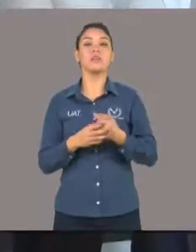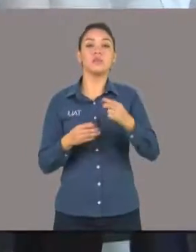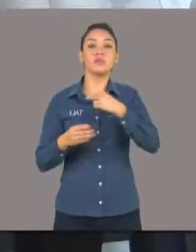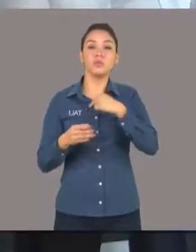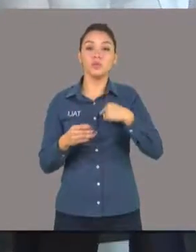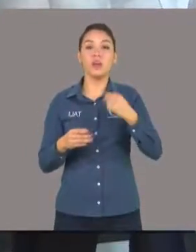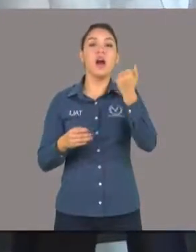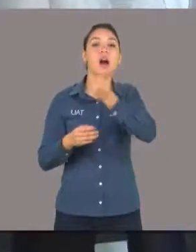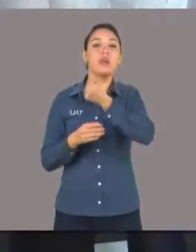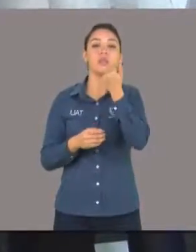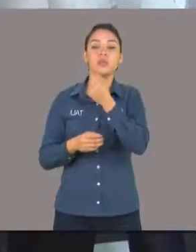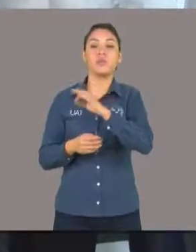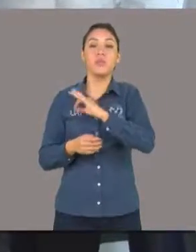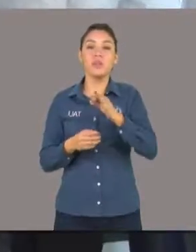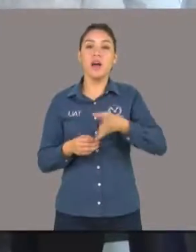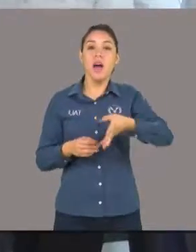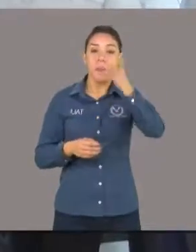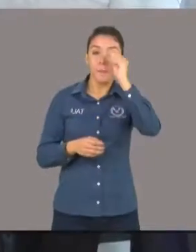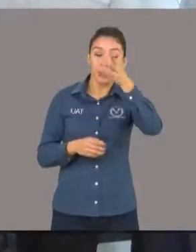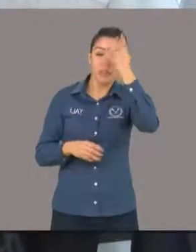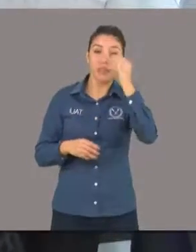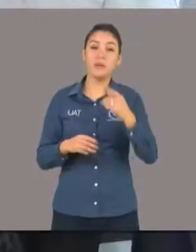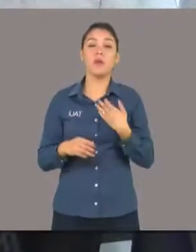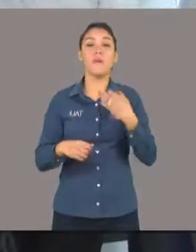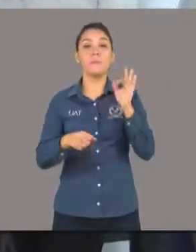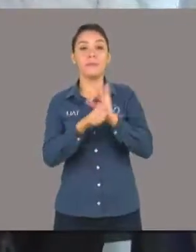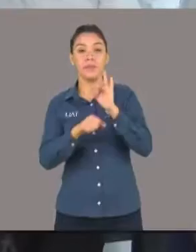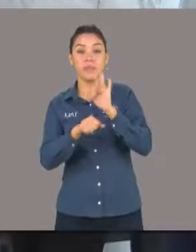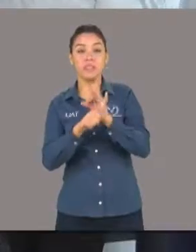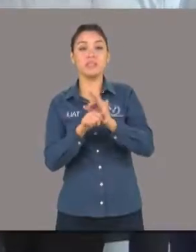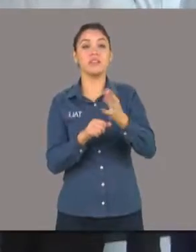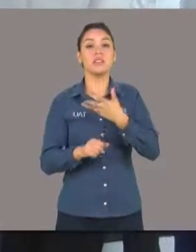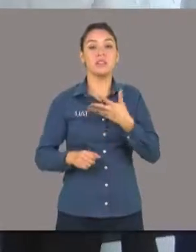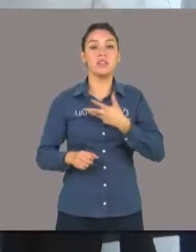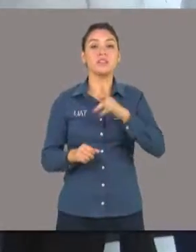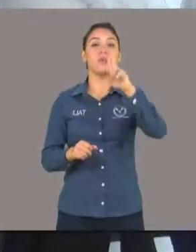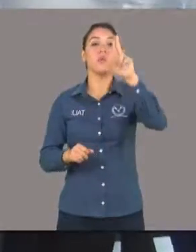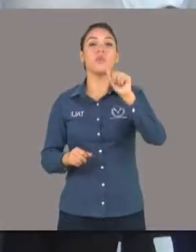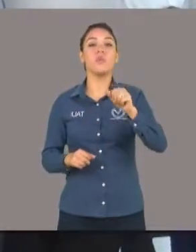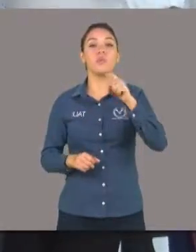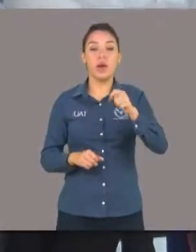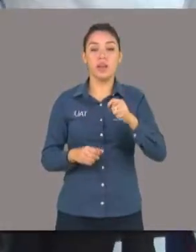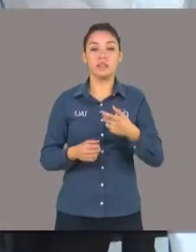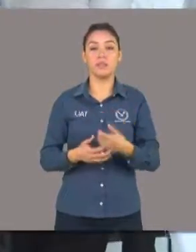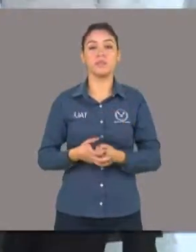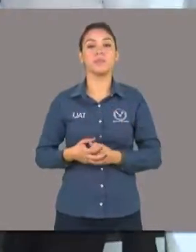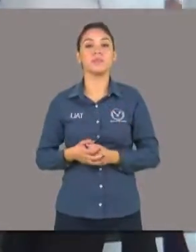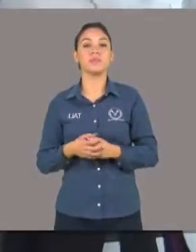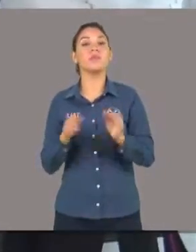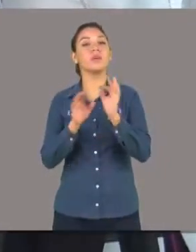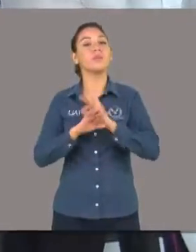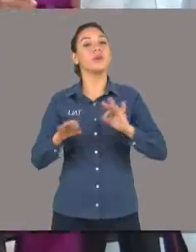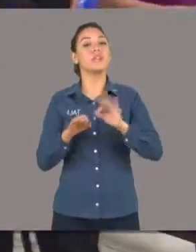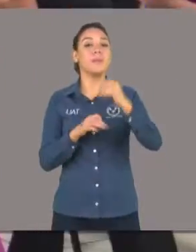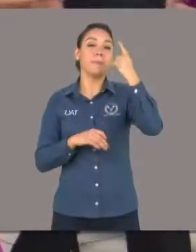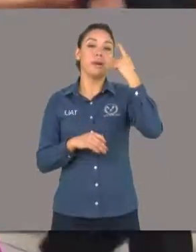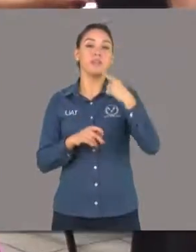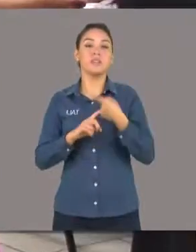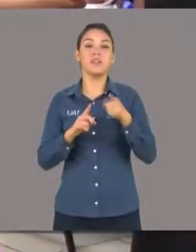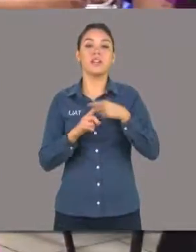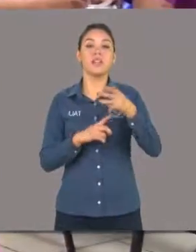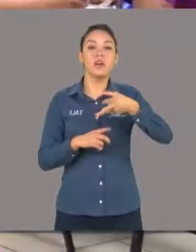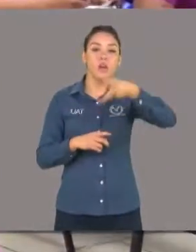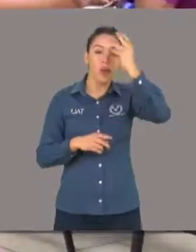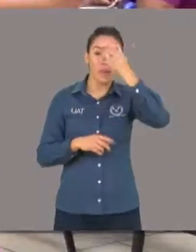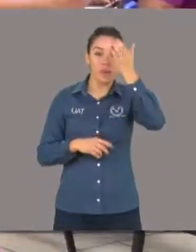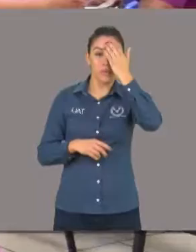que nuestros estudiantes puedan gozar de este beneficio que la universidad les otorga. La generación y aplicación